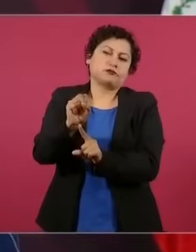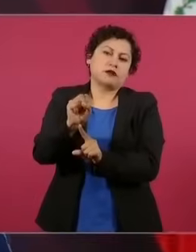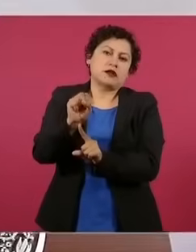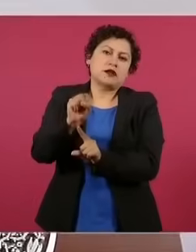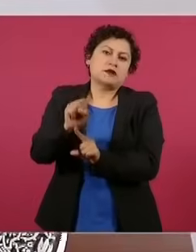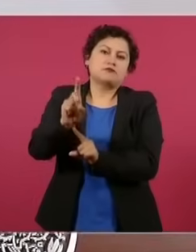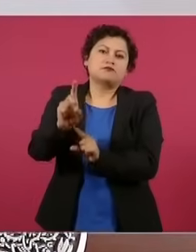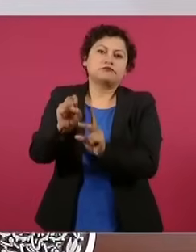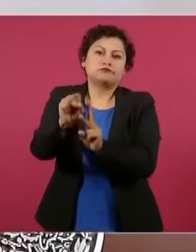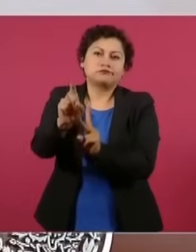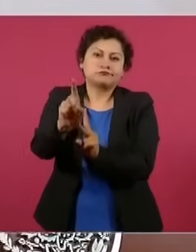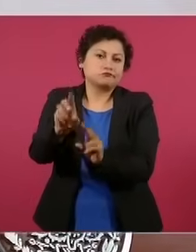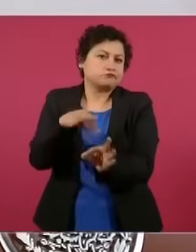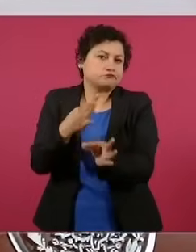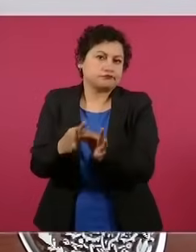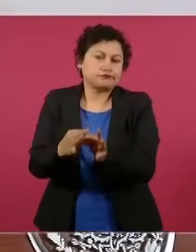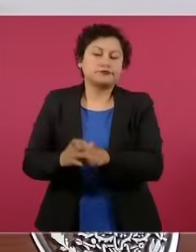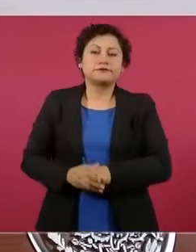acerca de